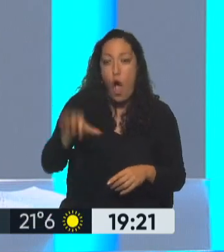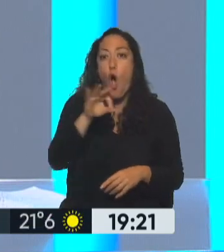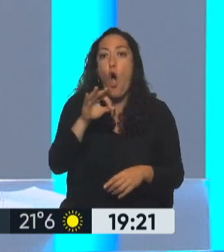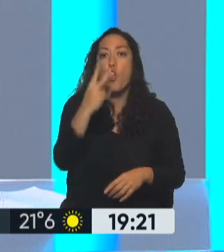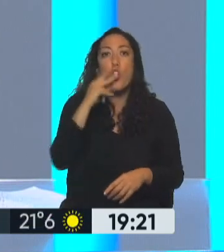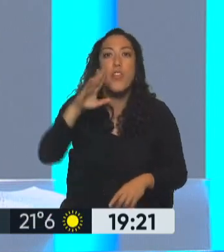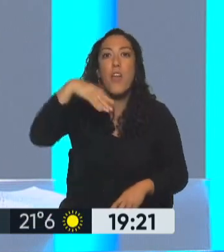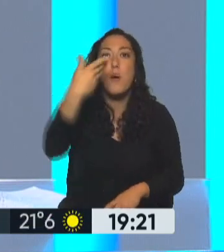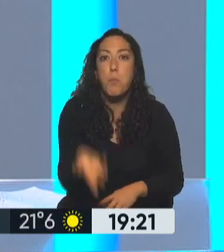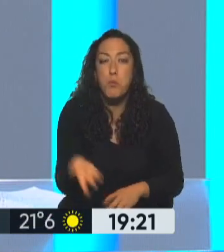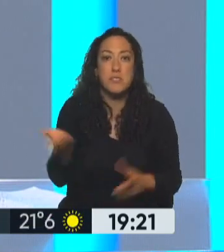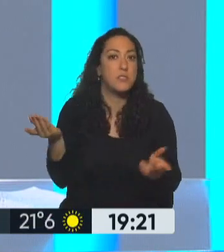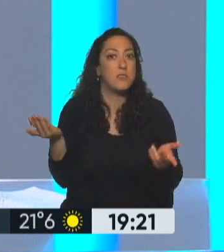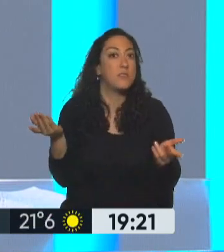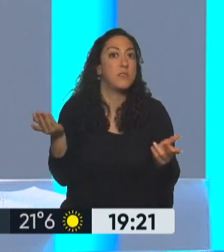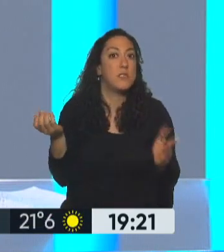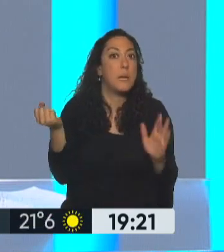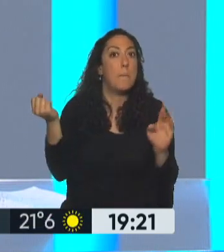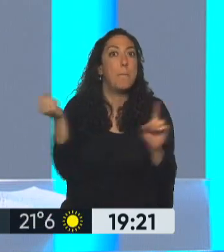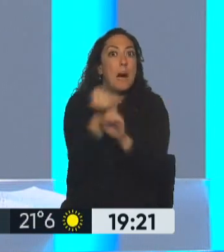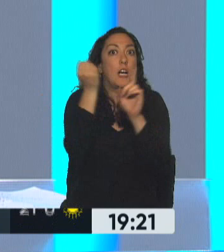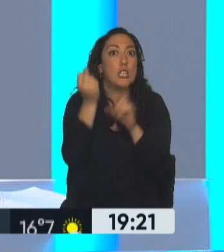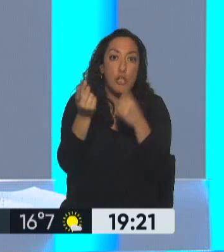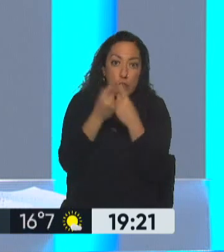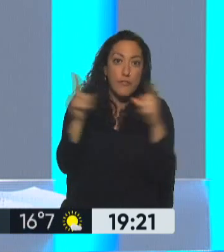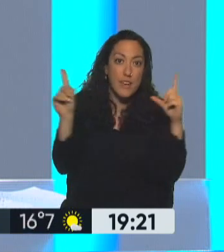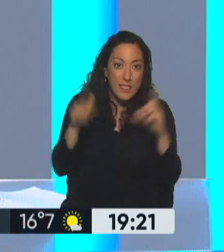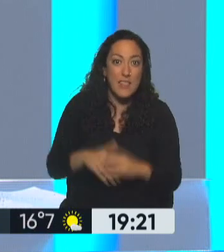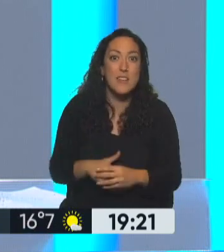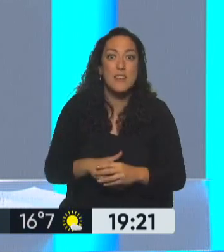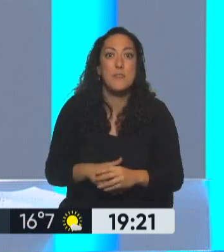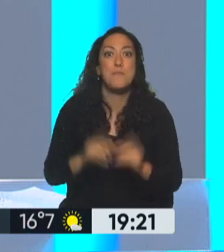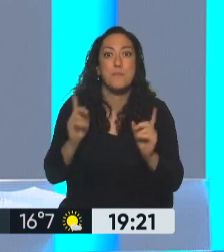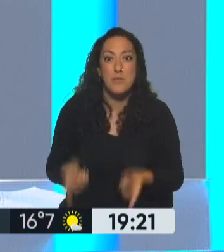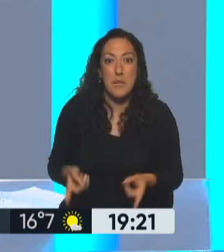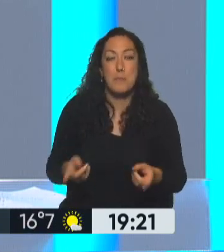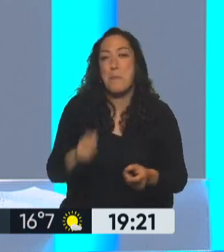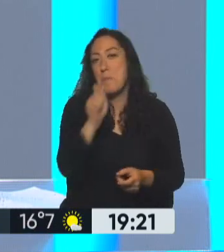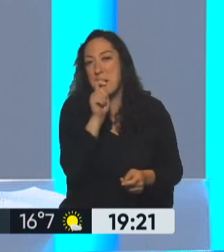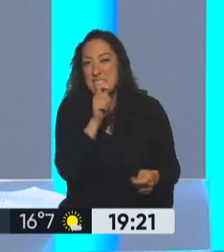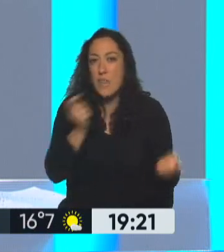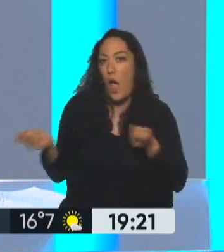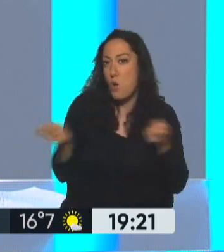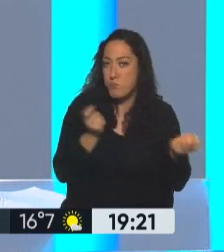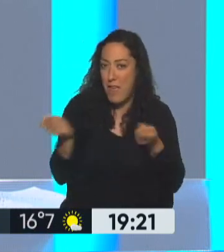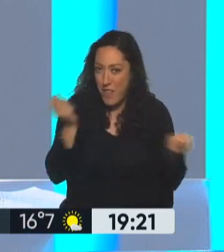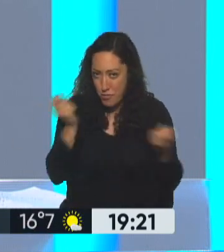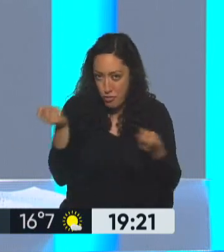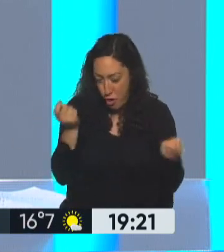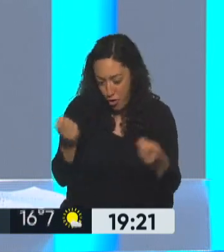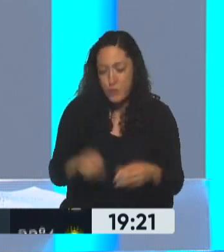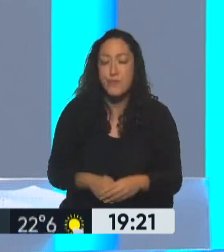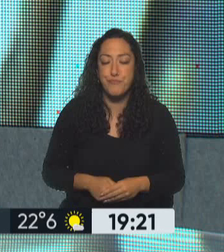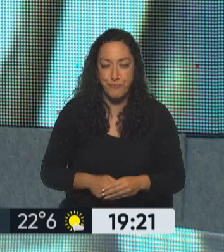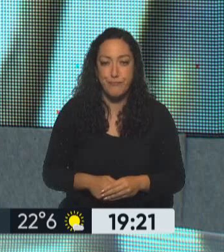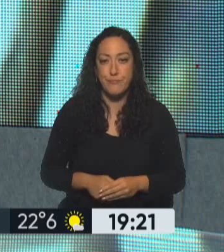dos días no se mide el impacto no se mide el impacto de las sucesivas operaciones de prensa que también hay este